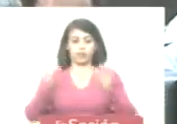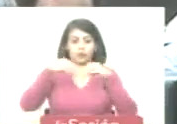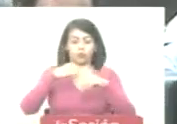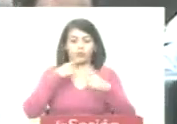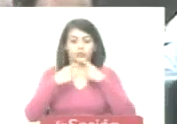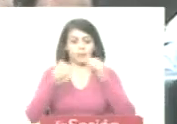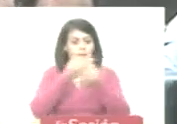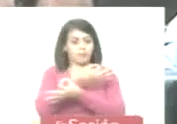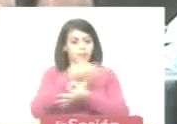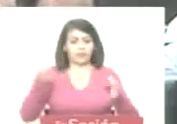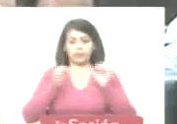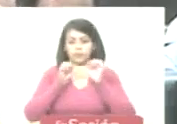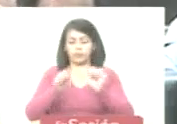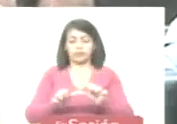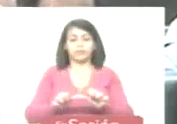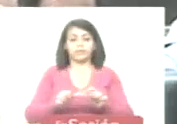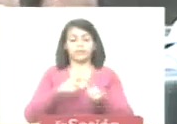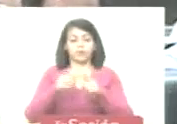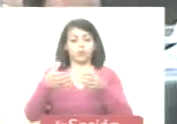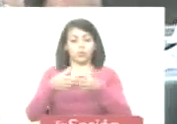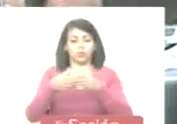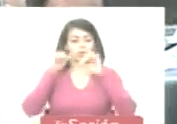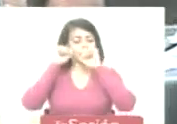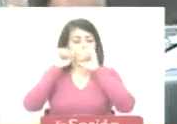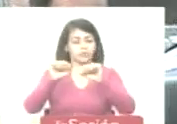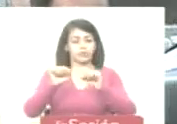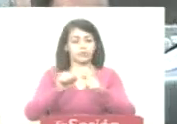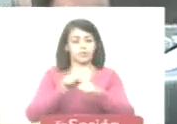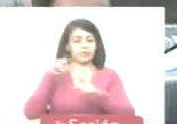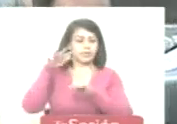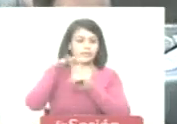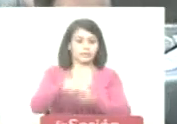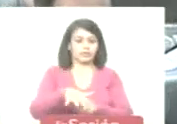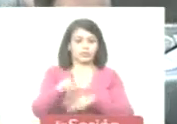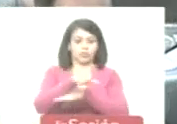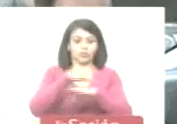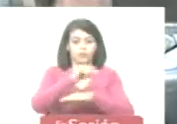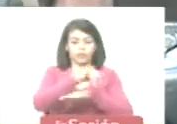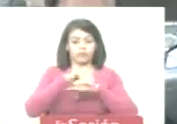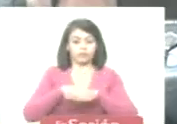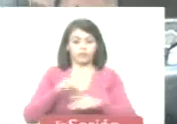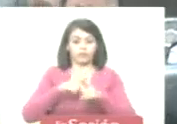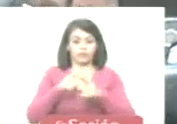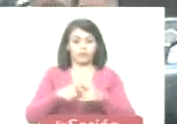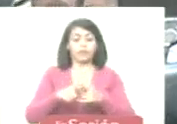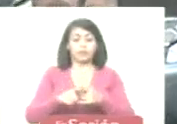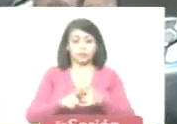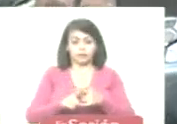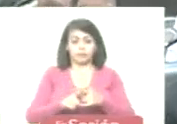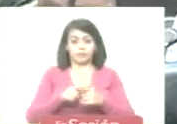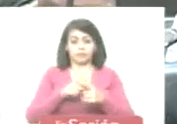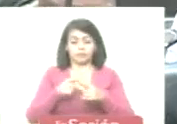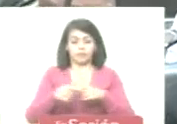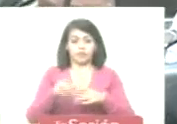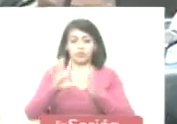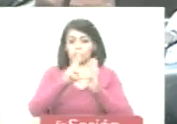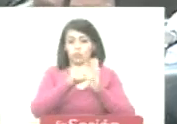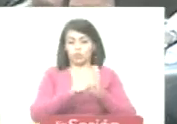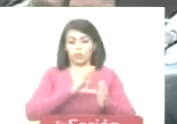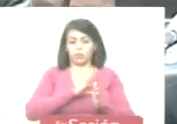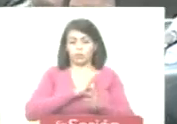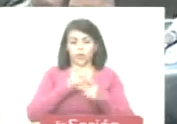quede perfectamente establecida la posición de esta Cámara de rechazo a la agresión del gobierno británico y del Estado británico en el robo a los bienes